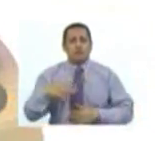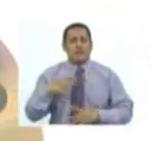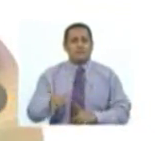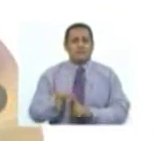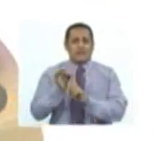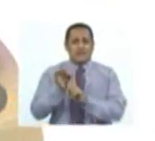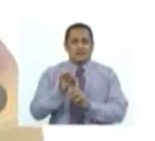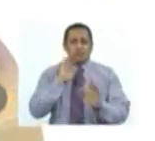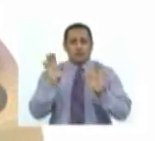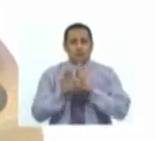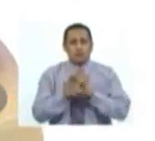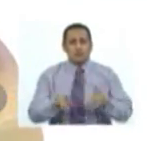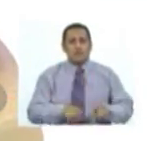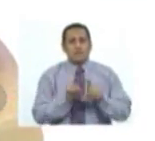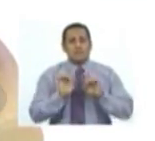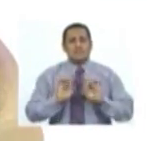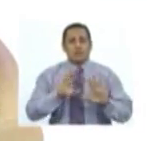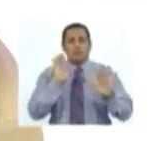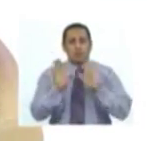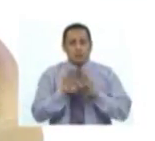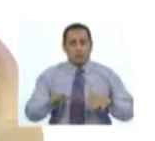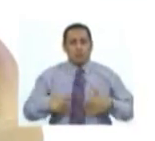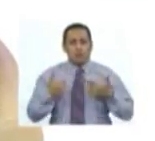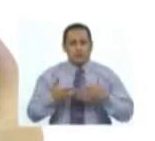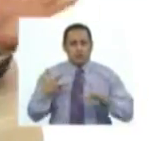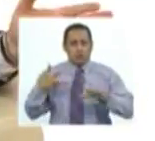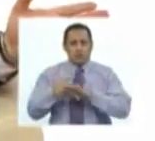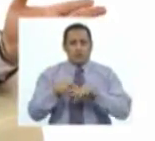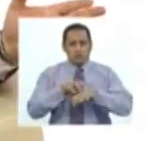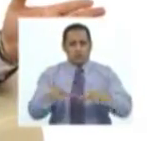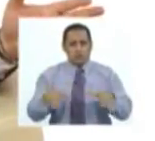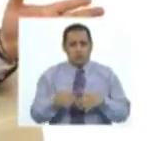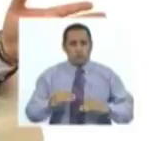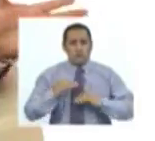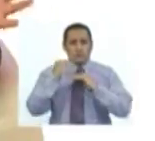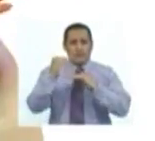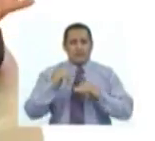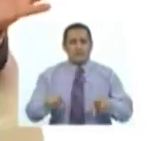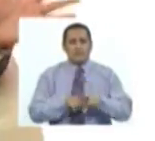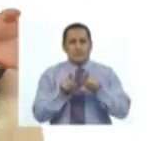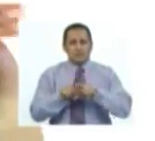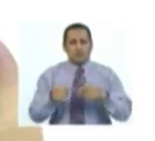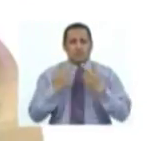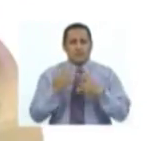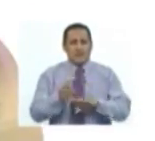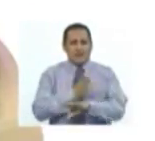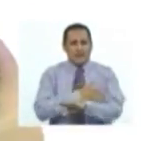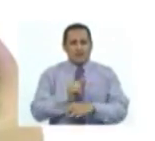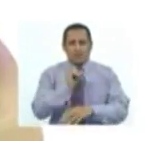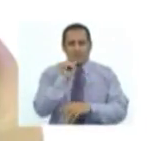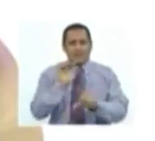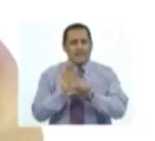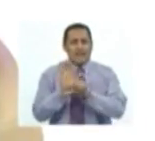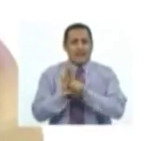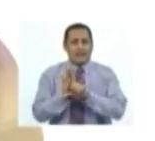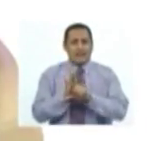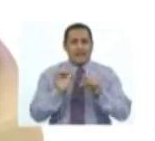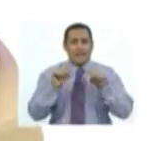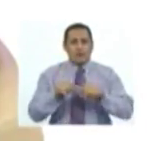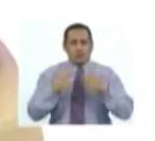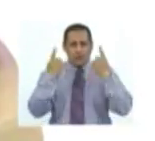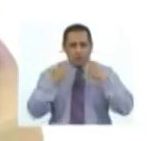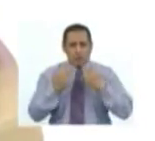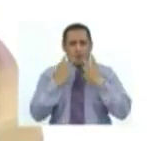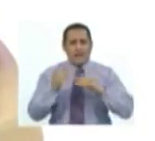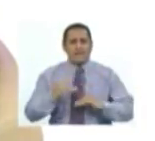particulares, y a pesar de poder ser restringido, estas restricciones son inconstitucionales, ¿no?, o ilegítimas. Pero claro, ese ya es un